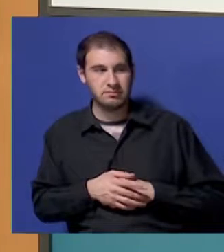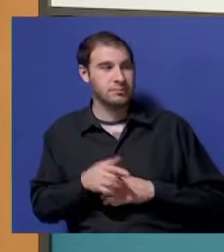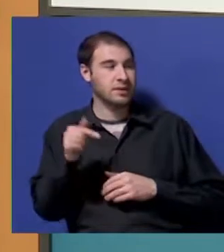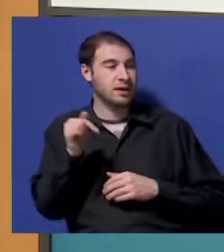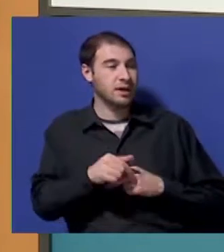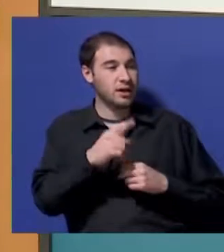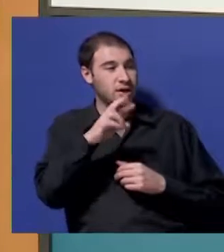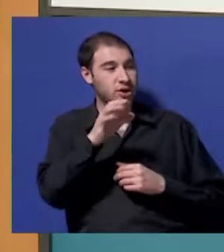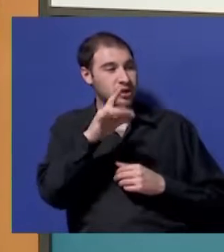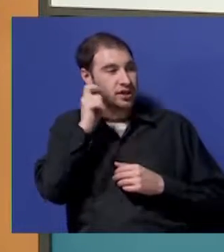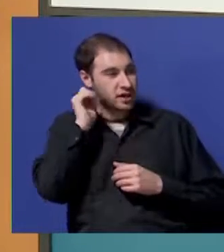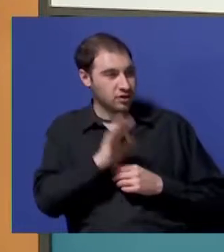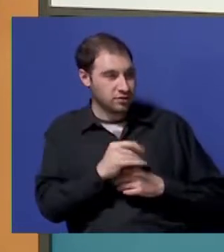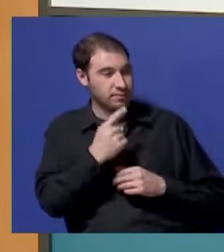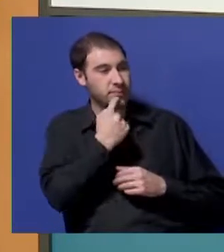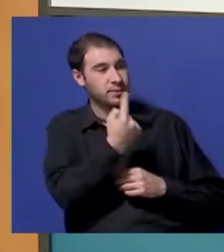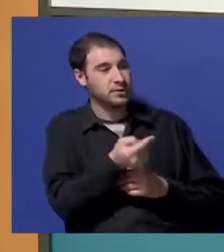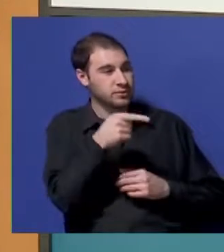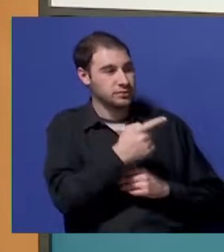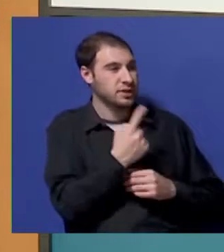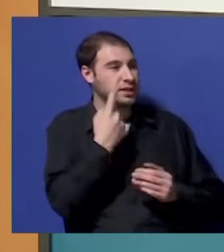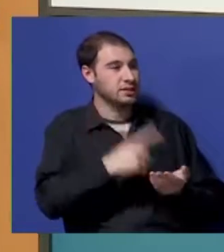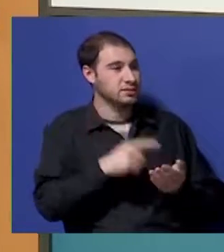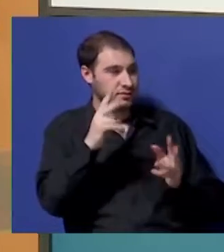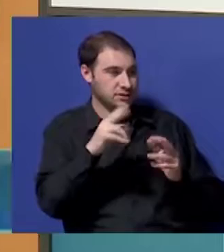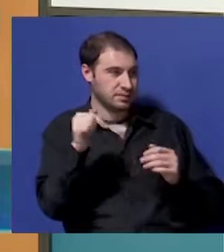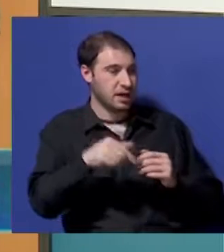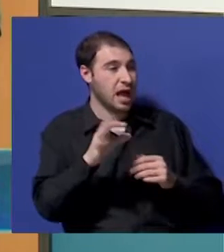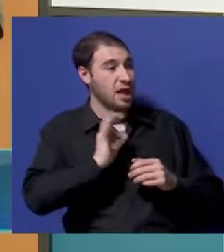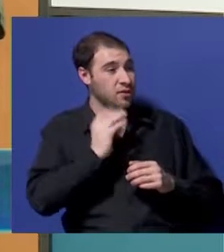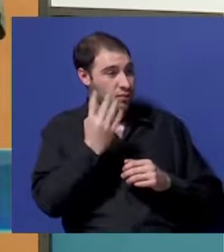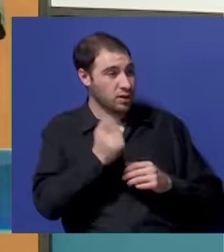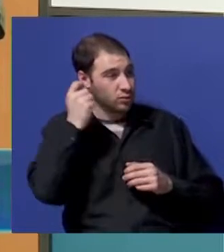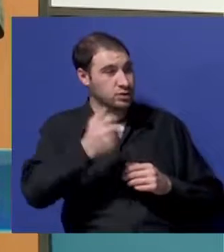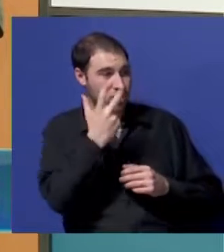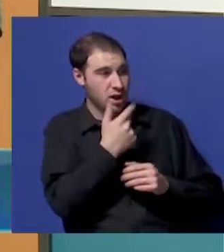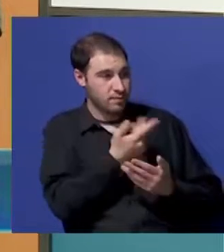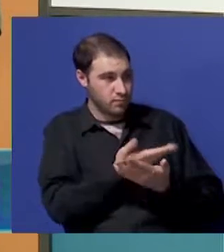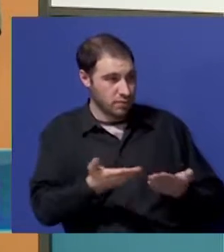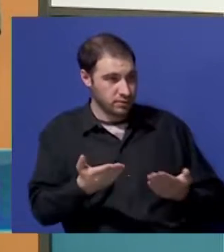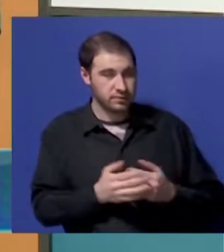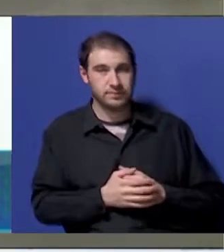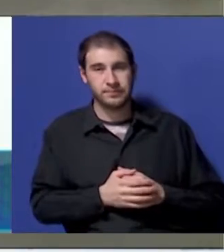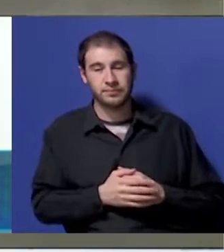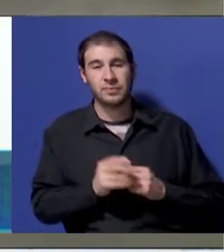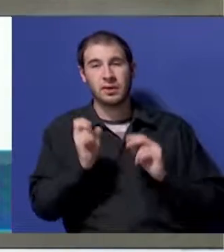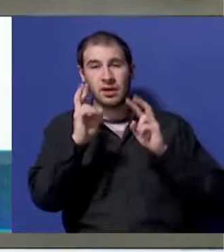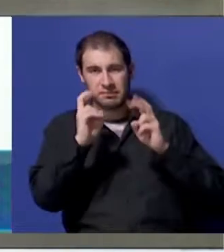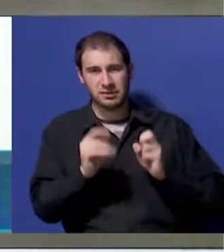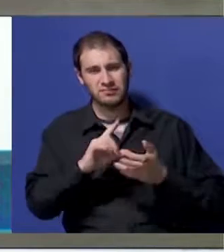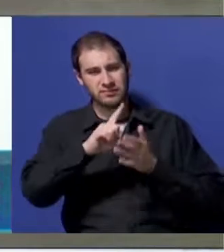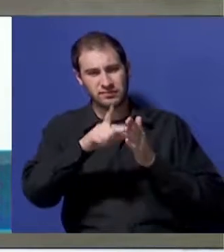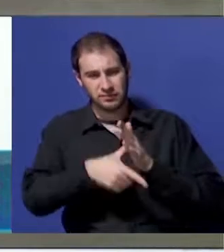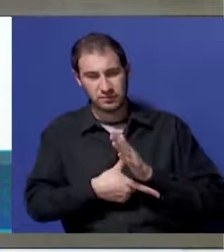Estamos con Rodrigo Sepúlveda y le preguntamos sobre esta mega causa. Más de 4 años de juicio oral público, ¿no, Rodrigo? Bueno, una investigación muy